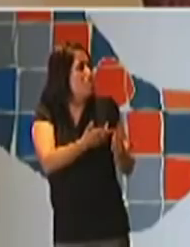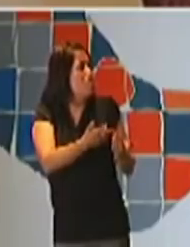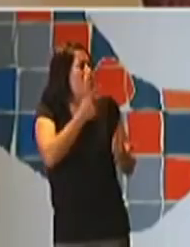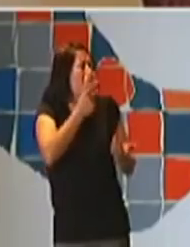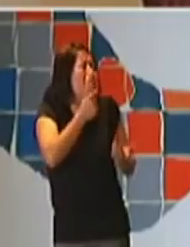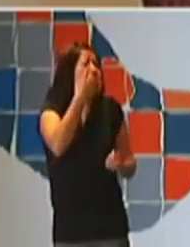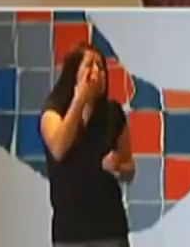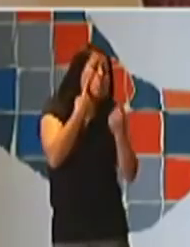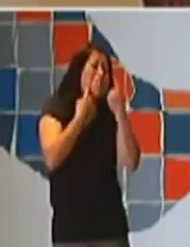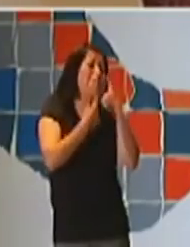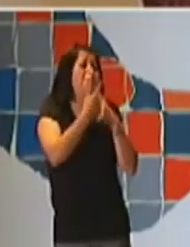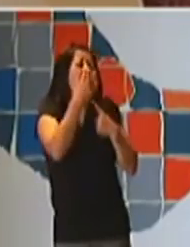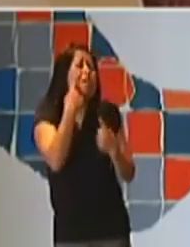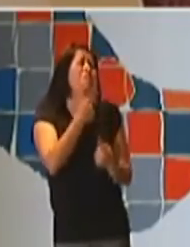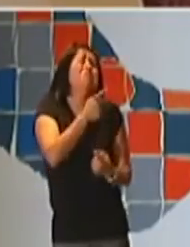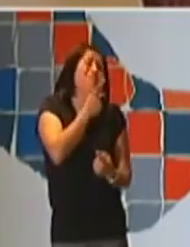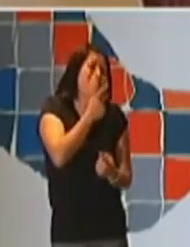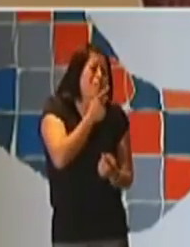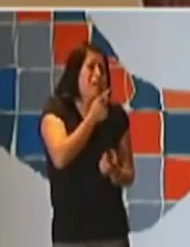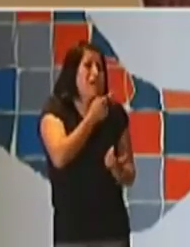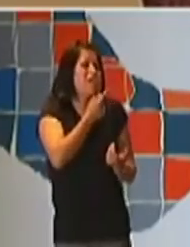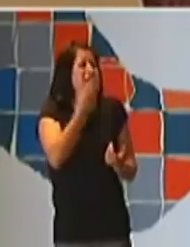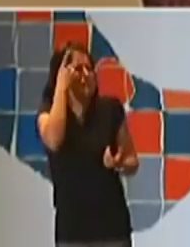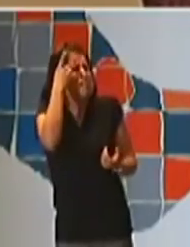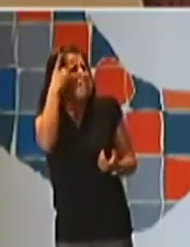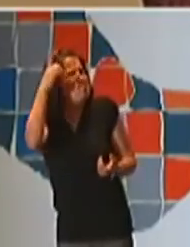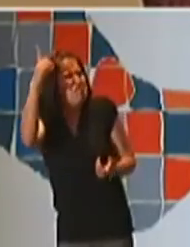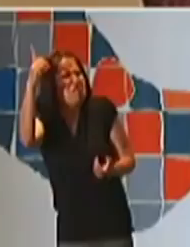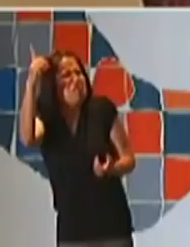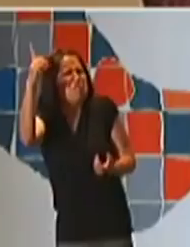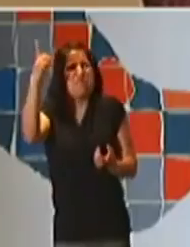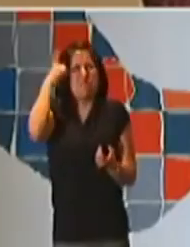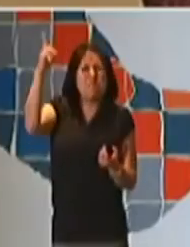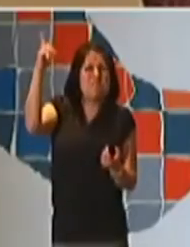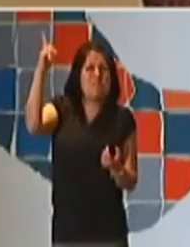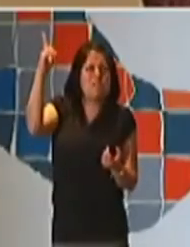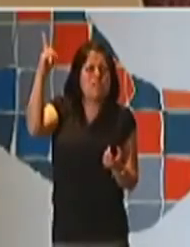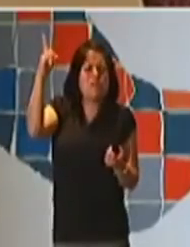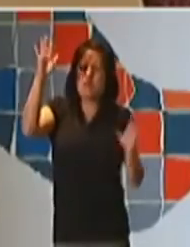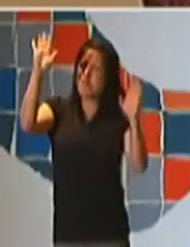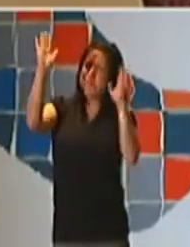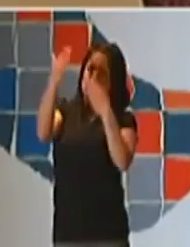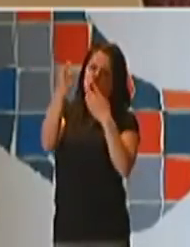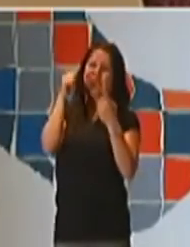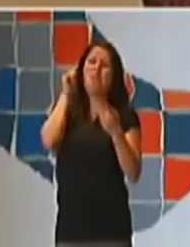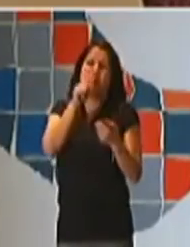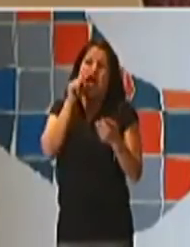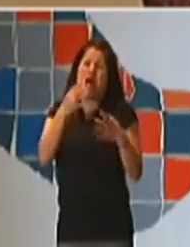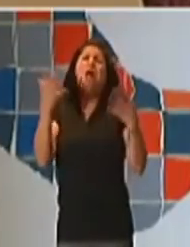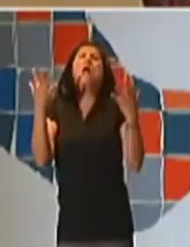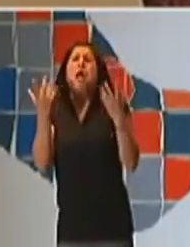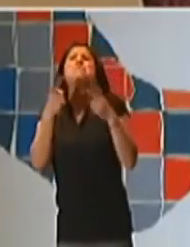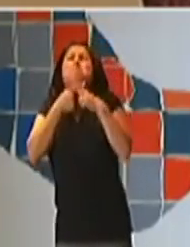llorando pero papá si Dios no existe Quién hizo el mundo y el